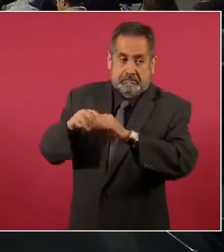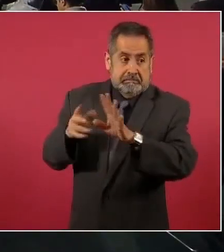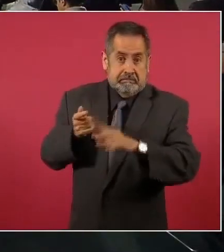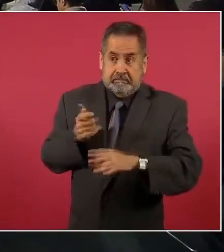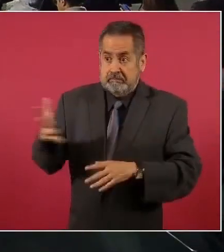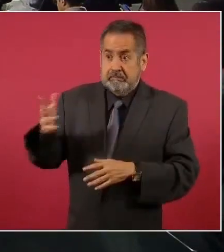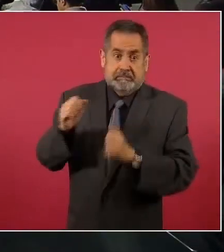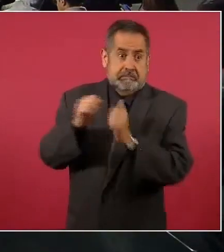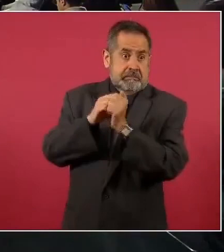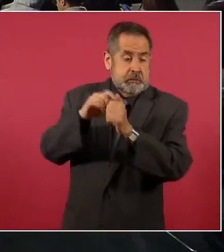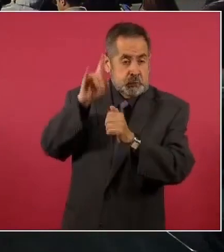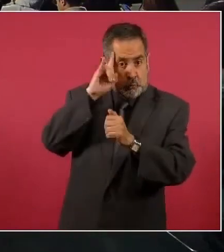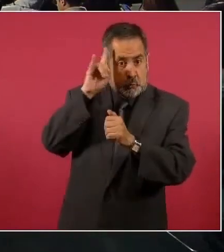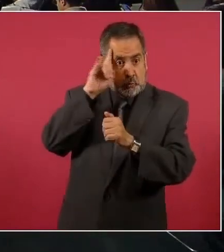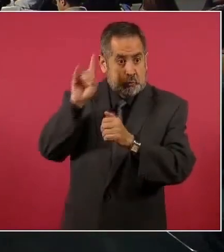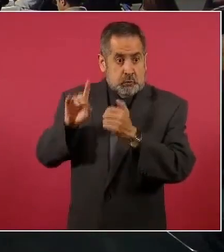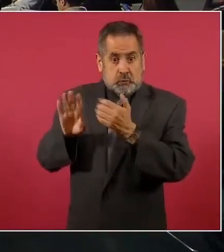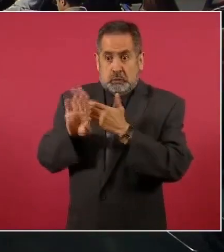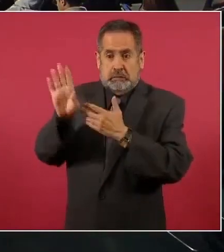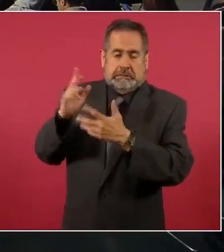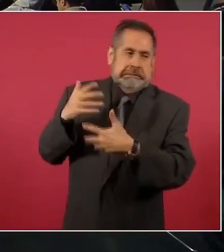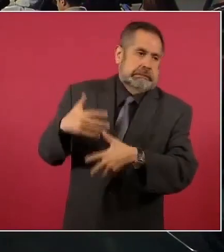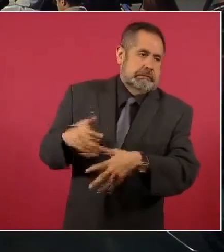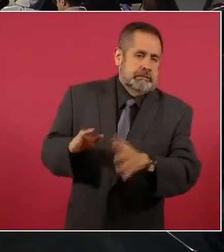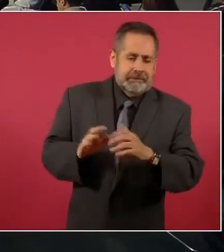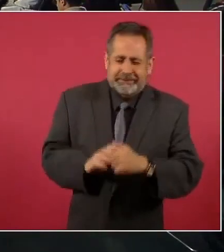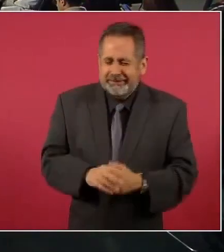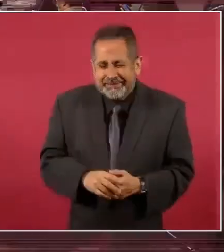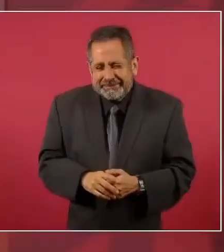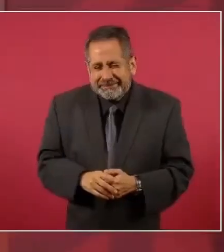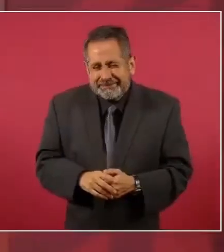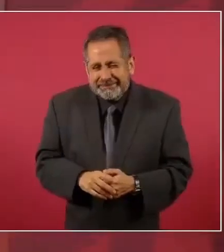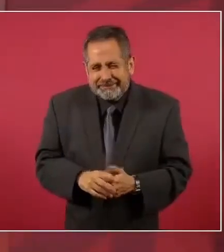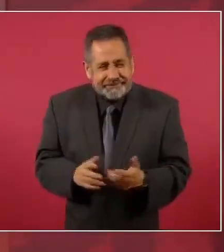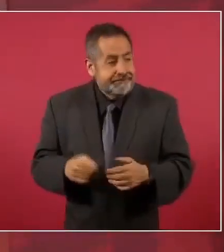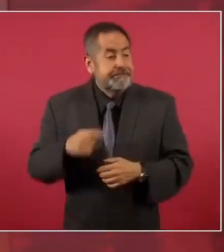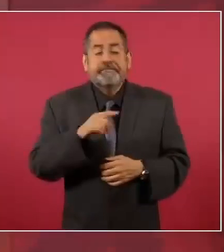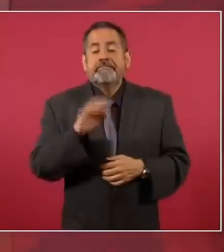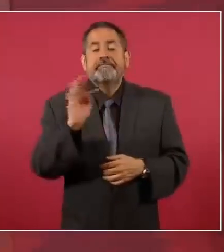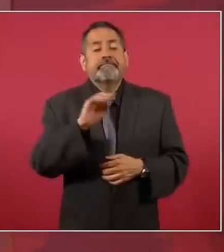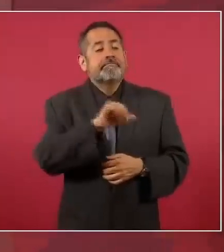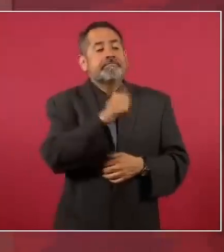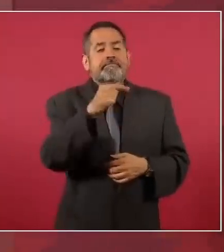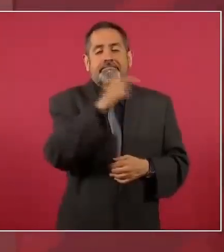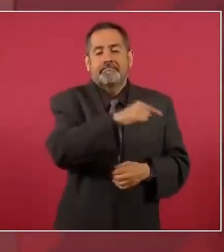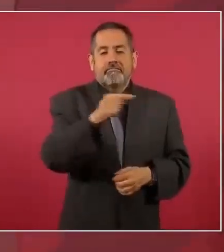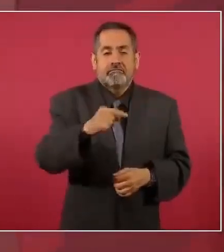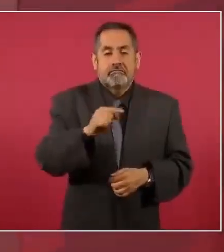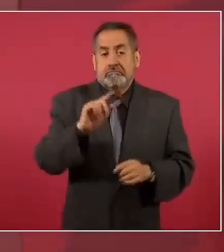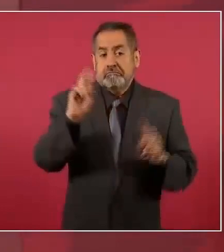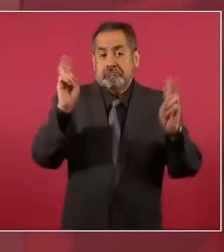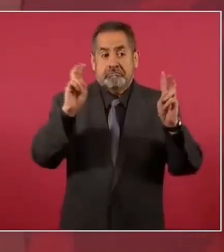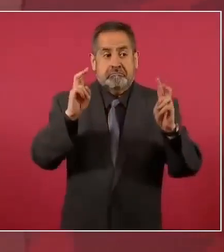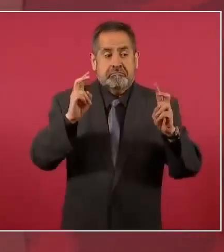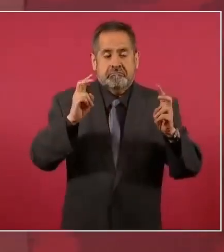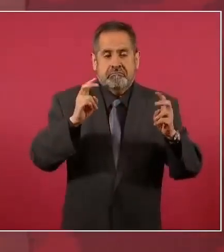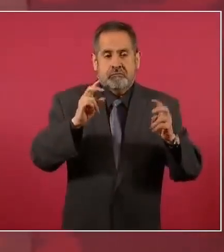satánico, o el otro que se supone empresario y de altos vuelos,